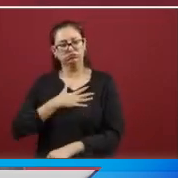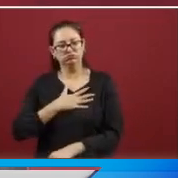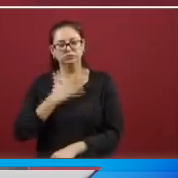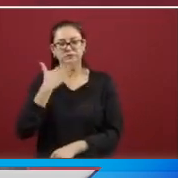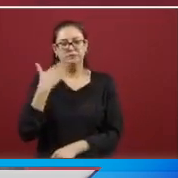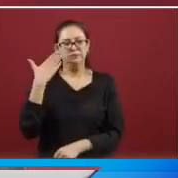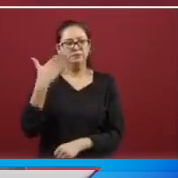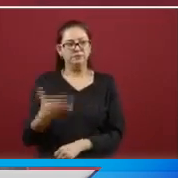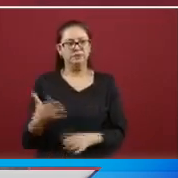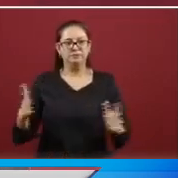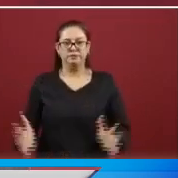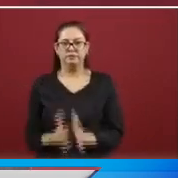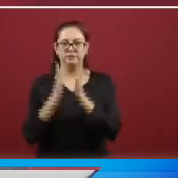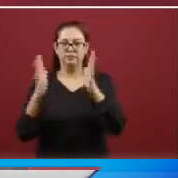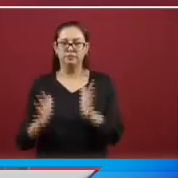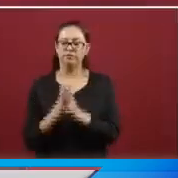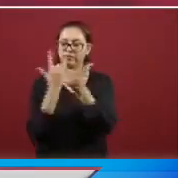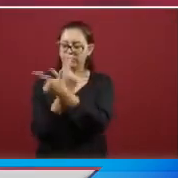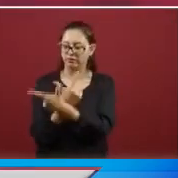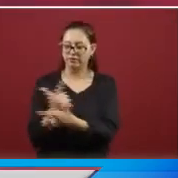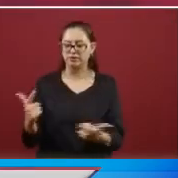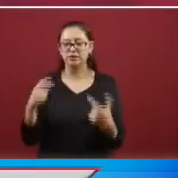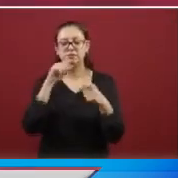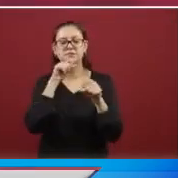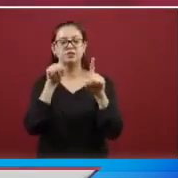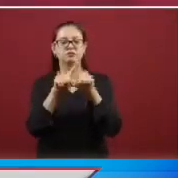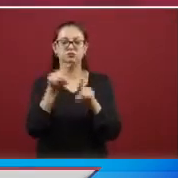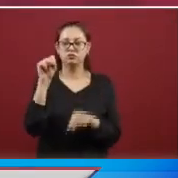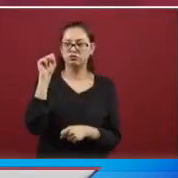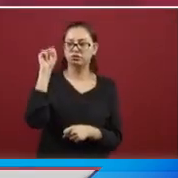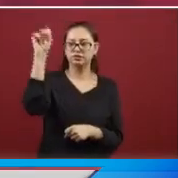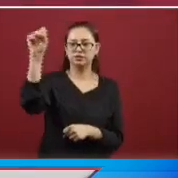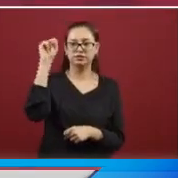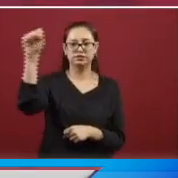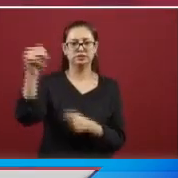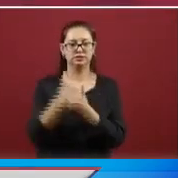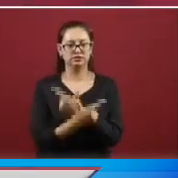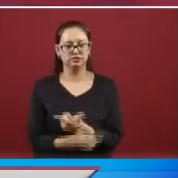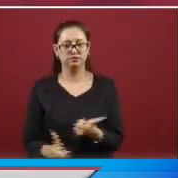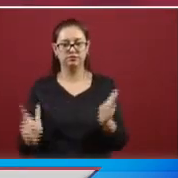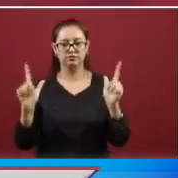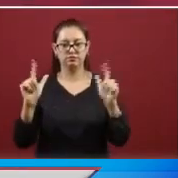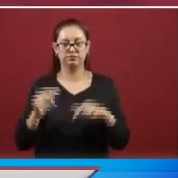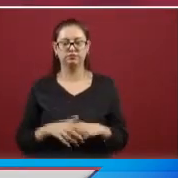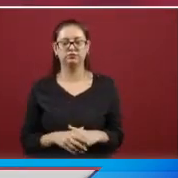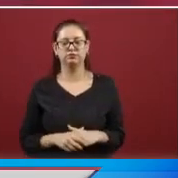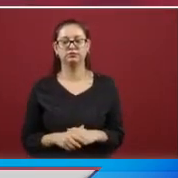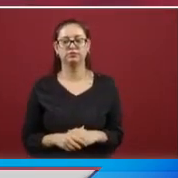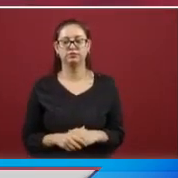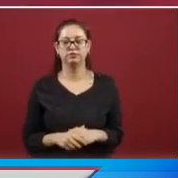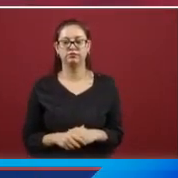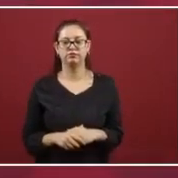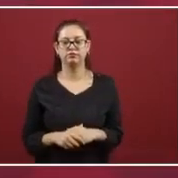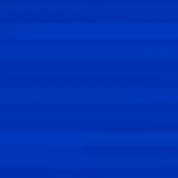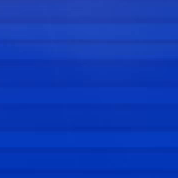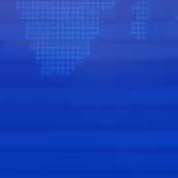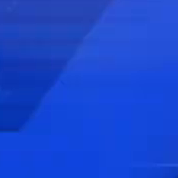establece la democracia sindical con la elección de sus representantes y con la aprobación de los contratos por votación libre y